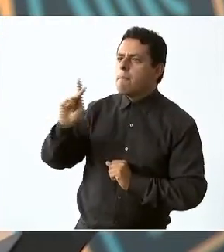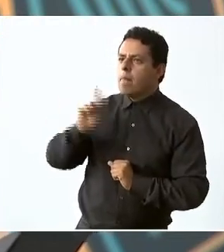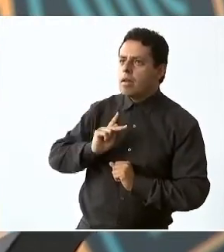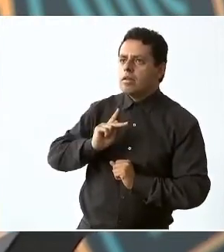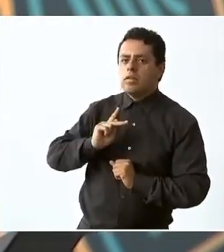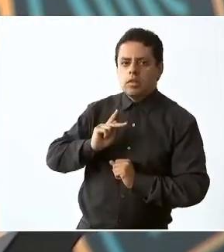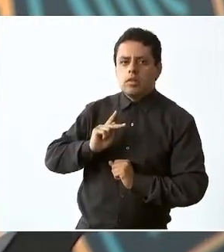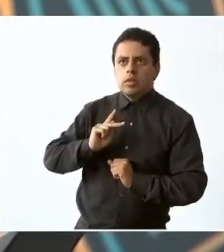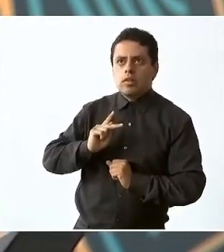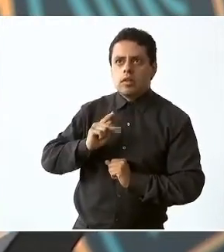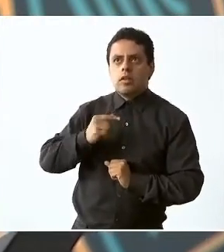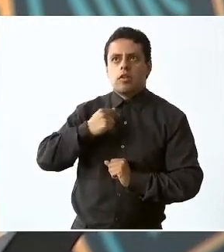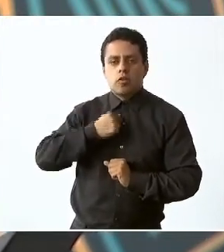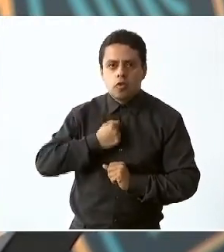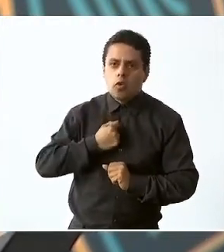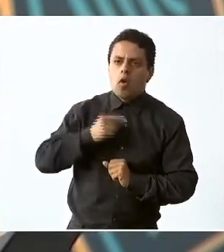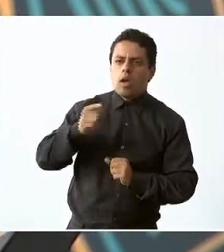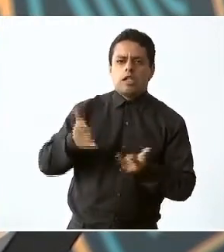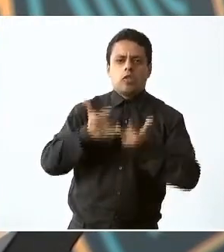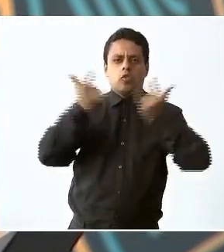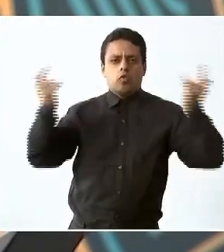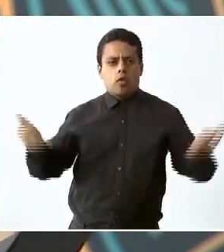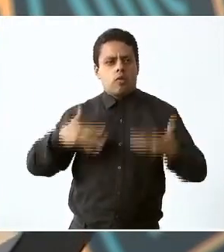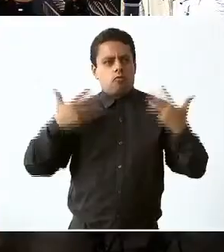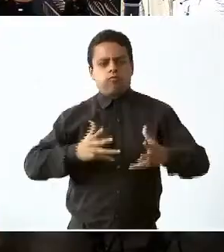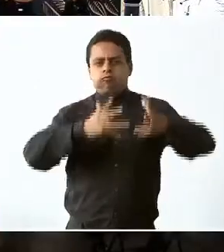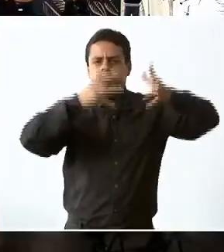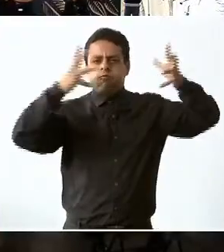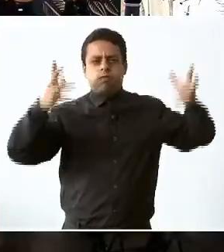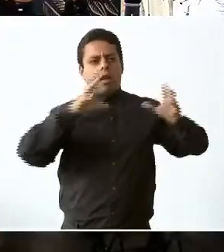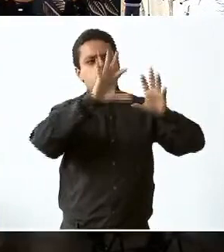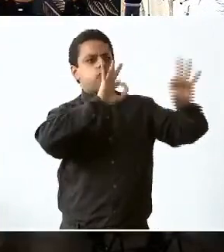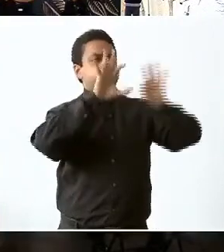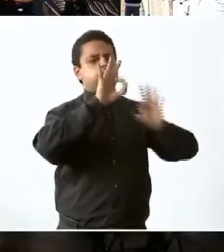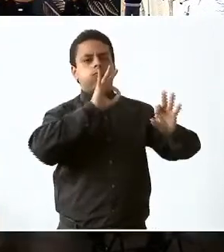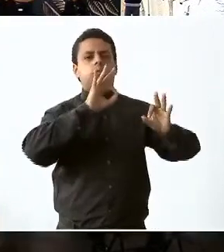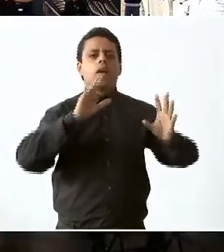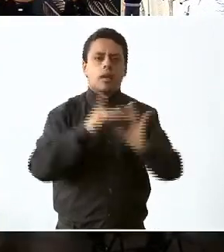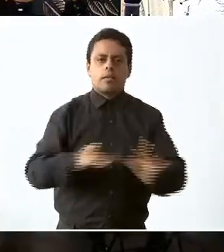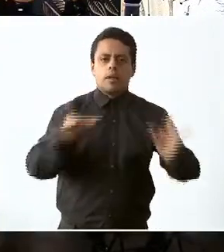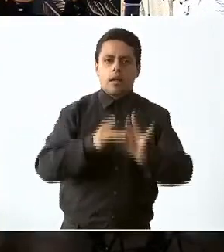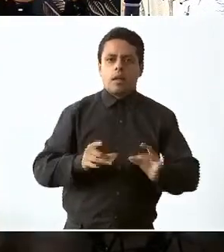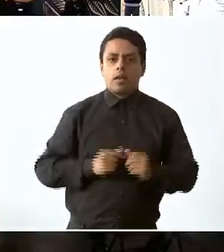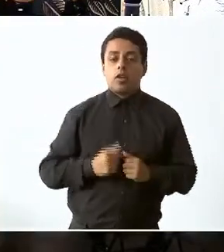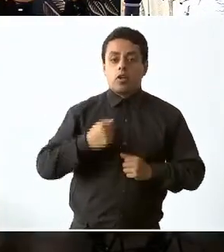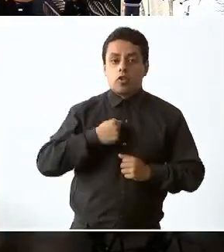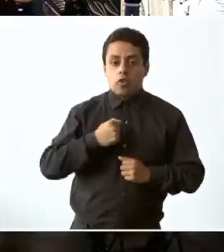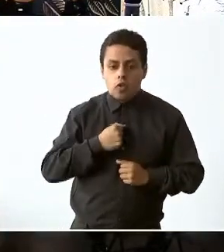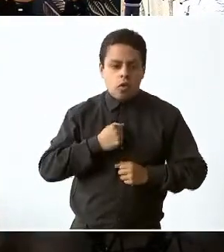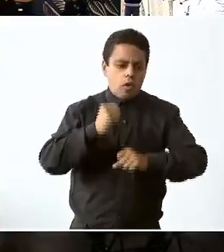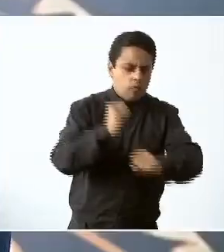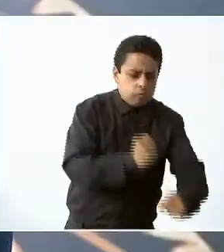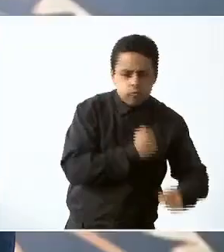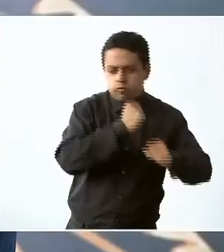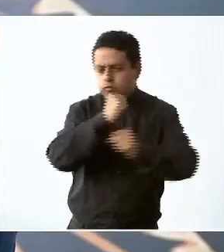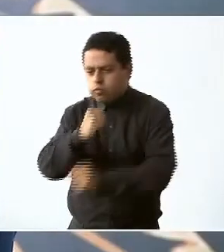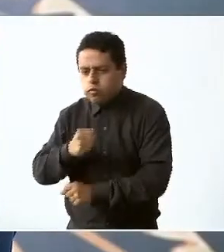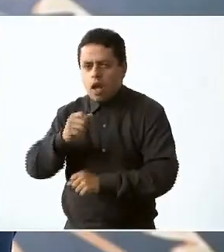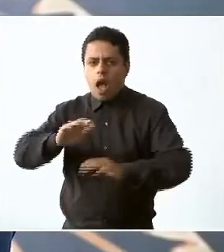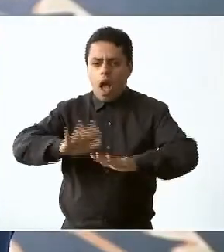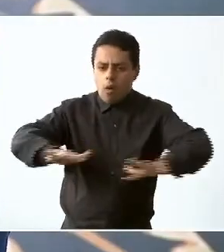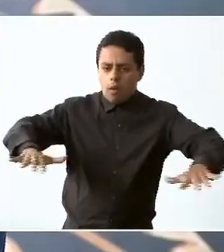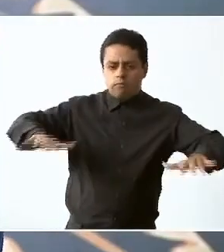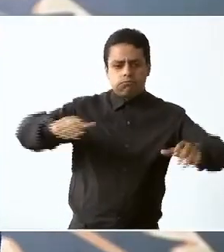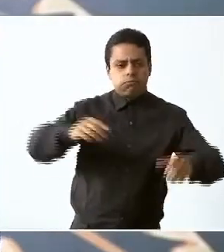cortar a la epopeya un gajo. Navegaré por las olas civiles con remos que no pesan, porque